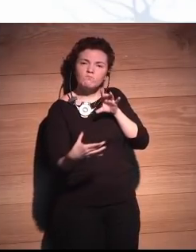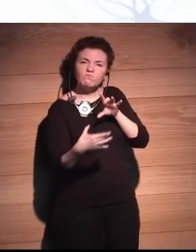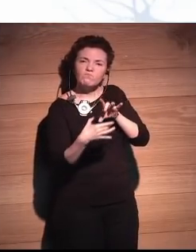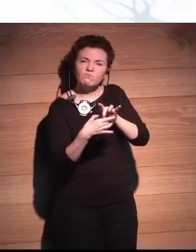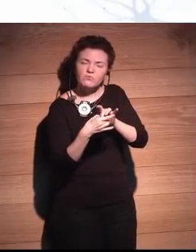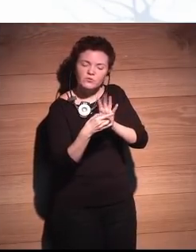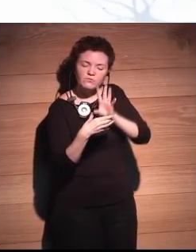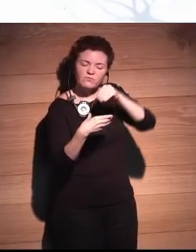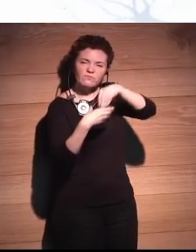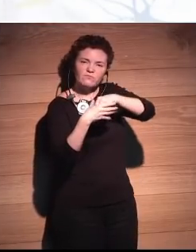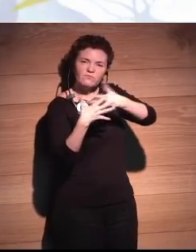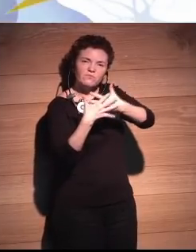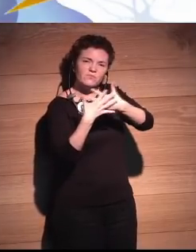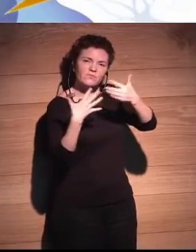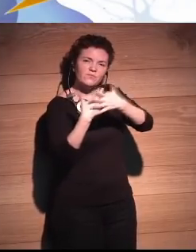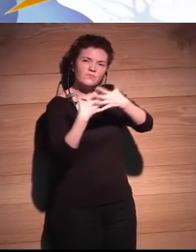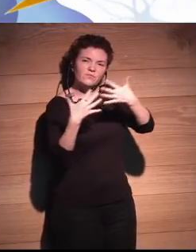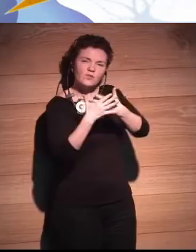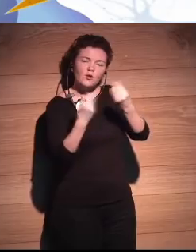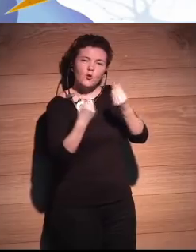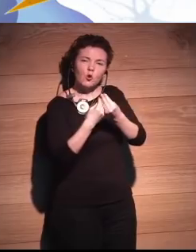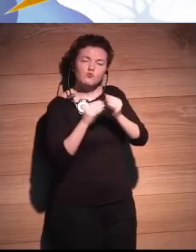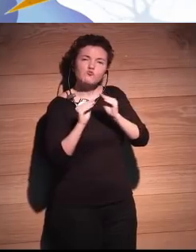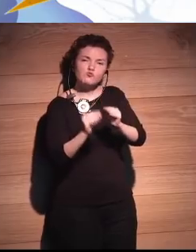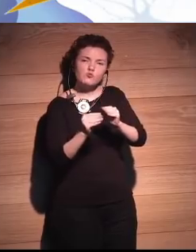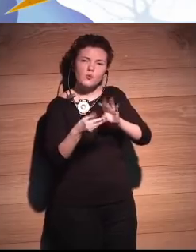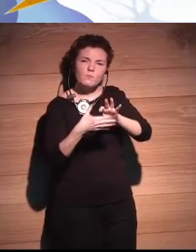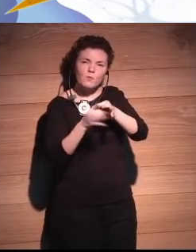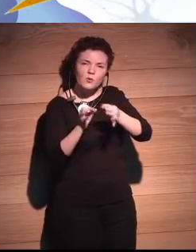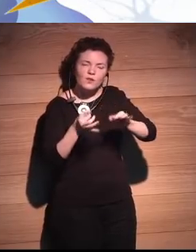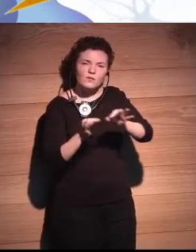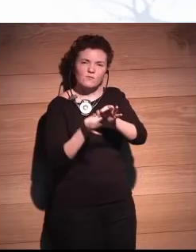e internalizaba se internalizaba con las moléculas